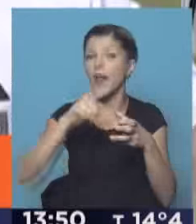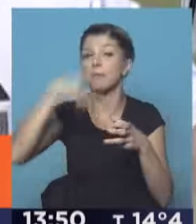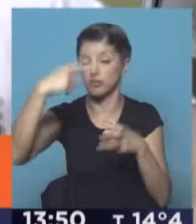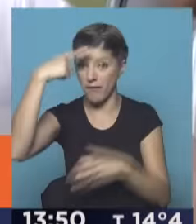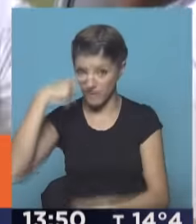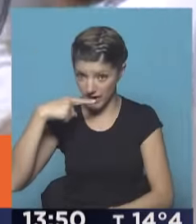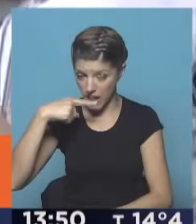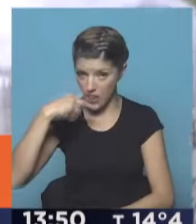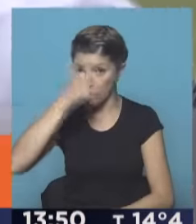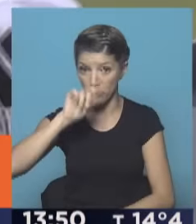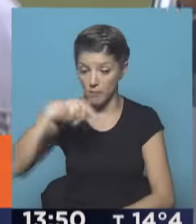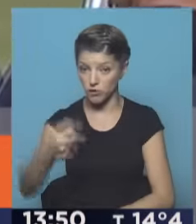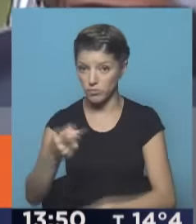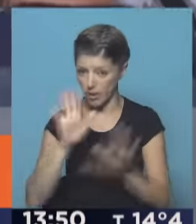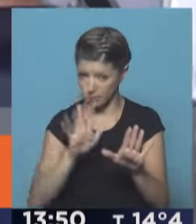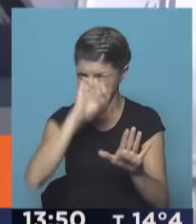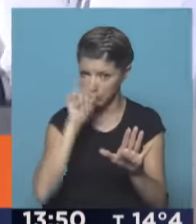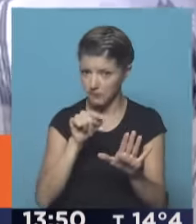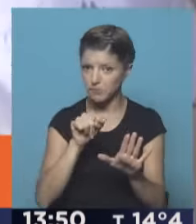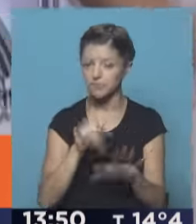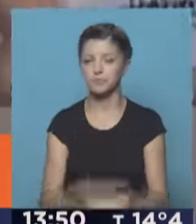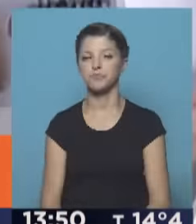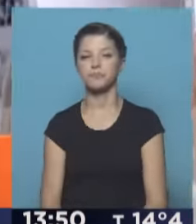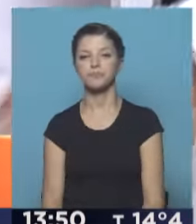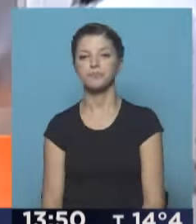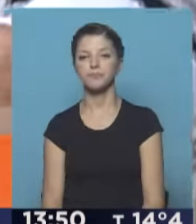Jersey el próximo domingo.